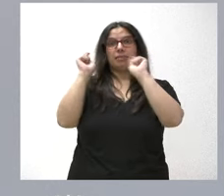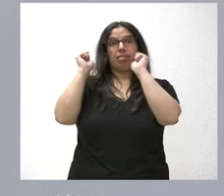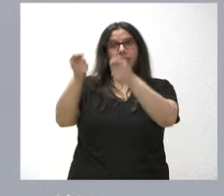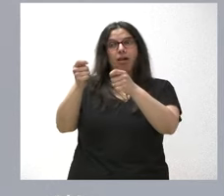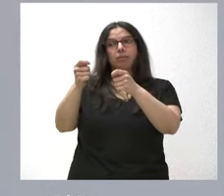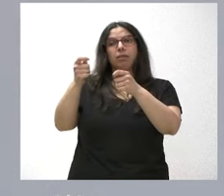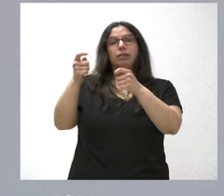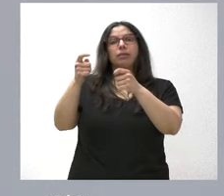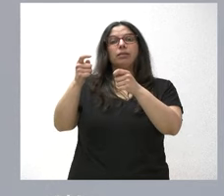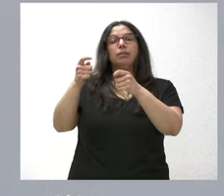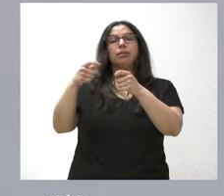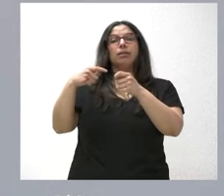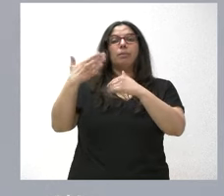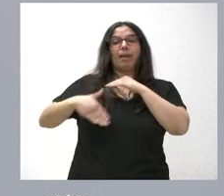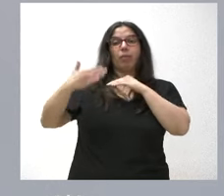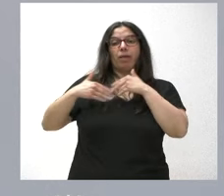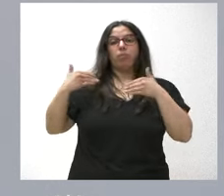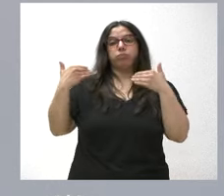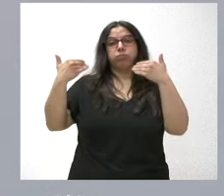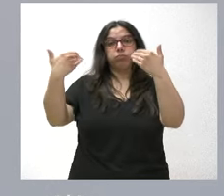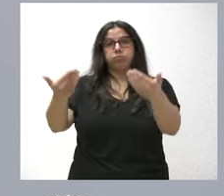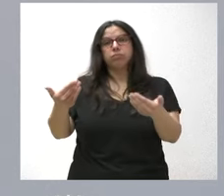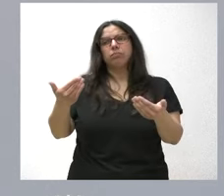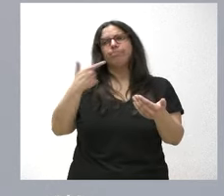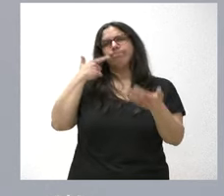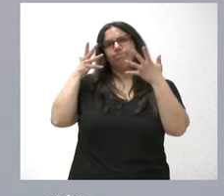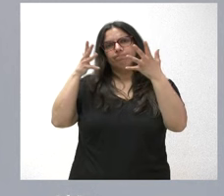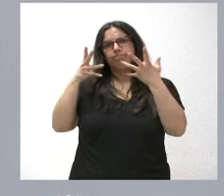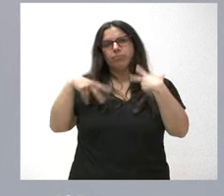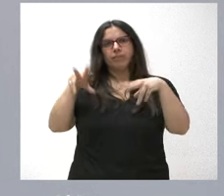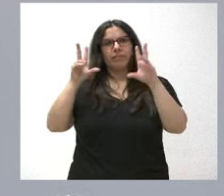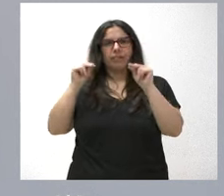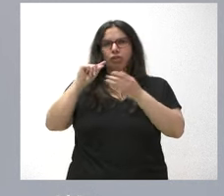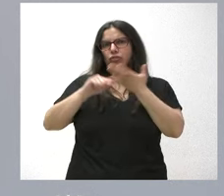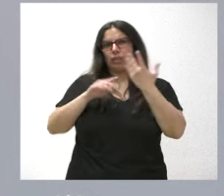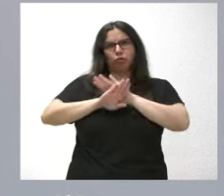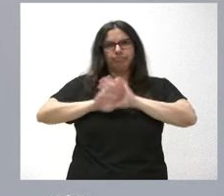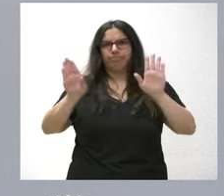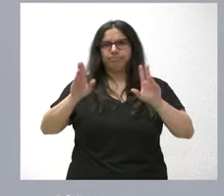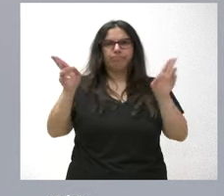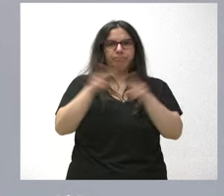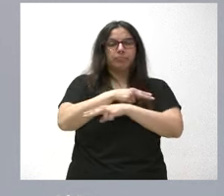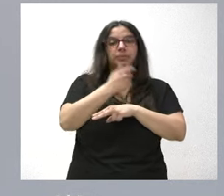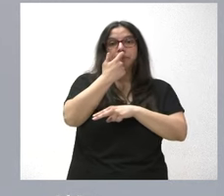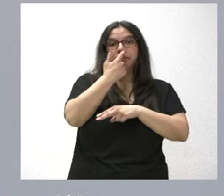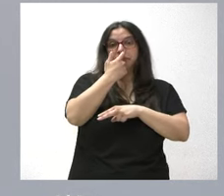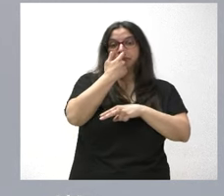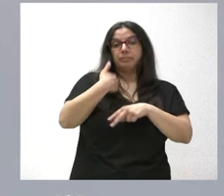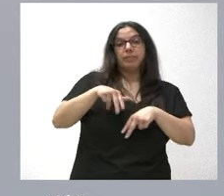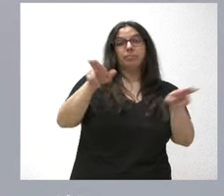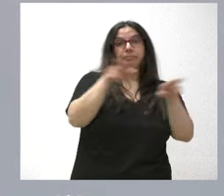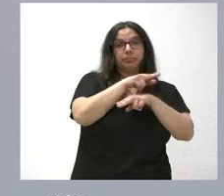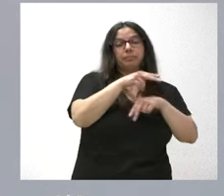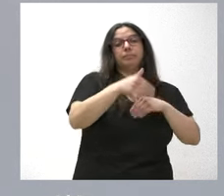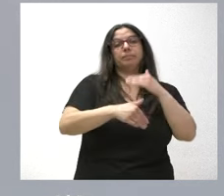cuya demora en el cumplimiento de los plazos aconsejan terminar y disolver este contrato. Ya una vez que se proceda a su resolución,